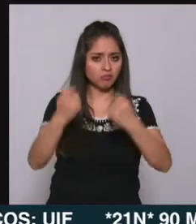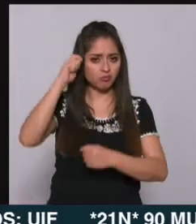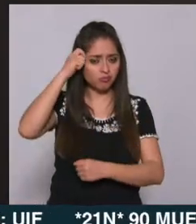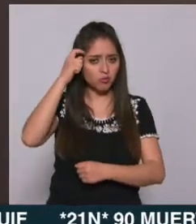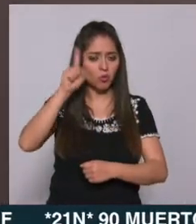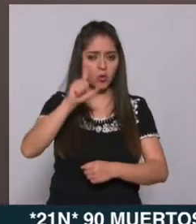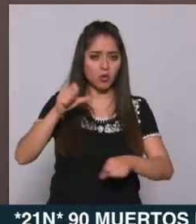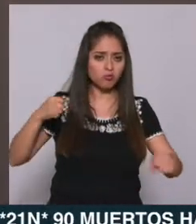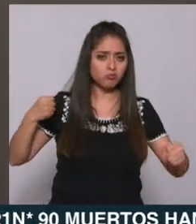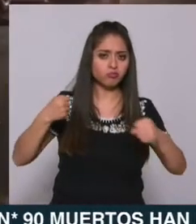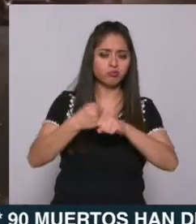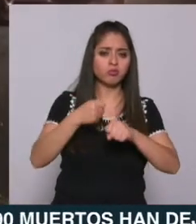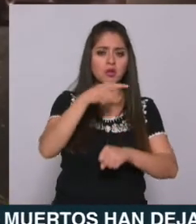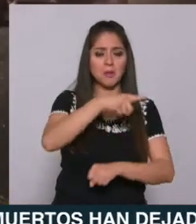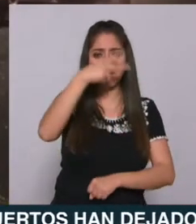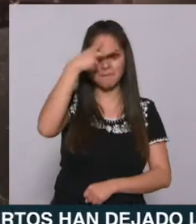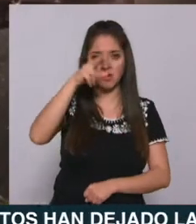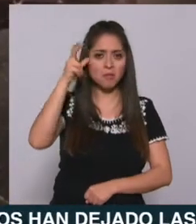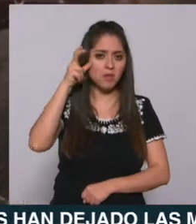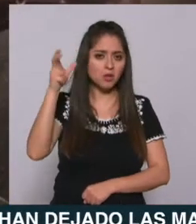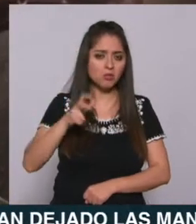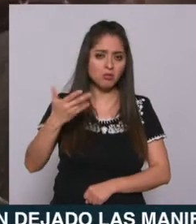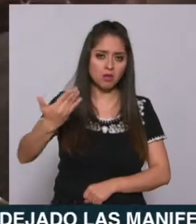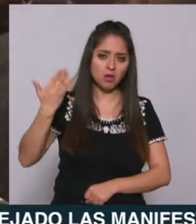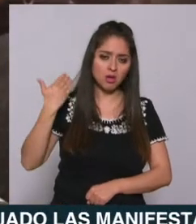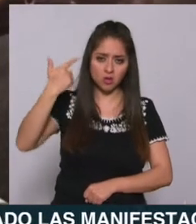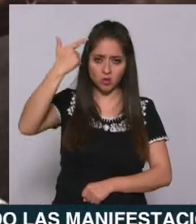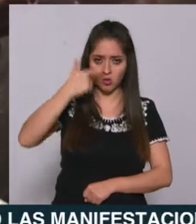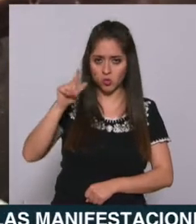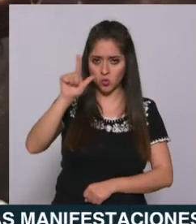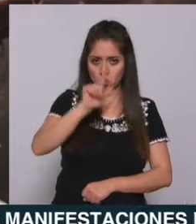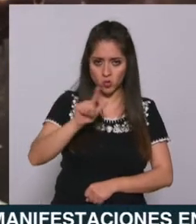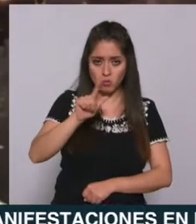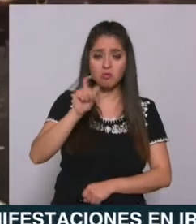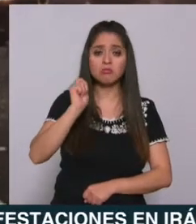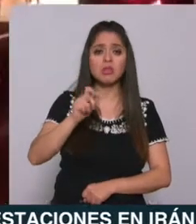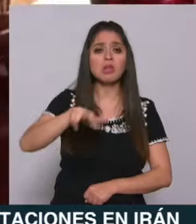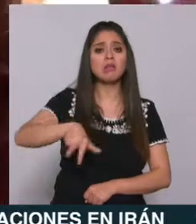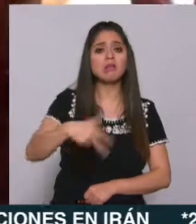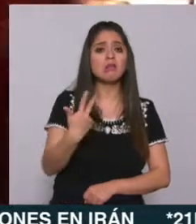en la autopista México-Pachuca la noche del lunes, en el cual hubo